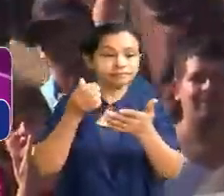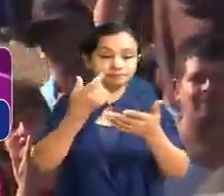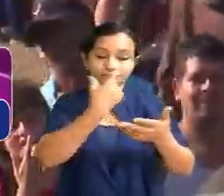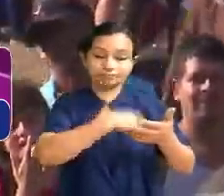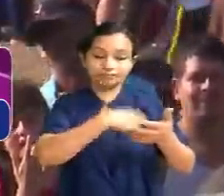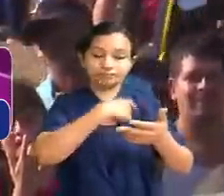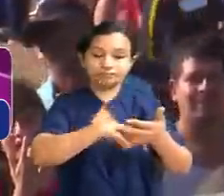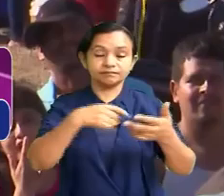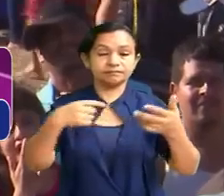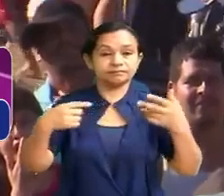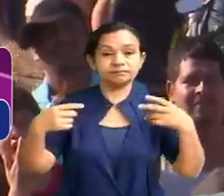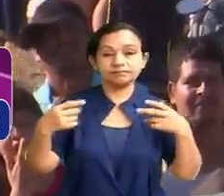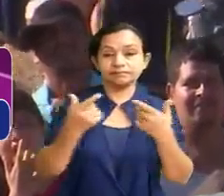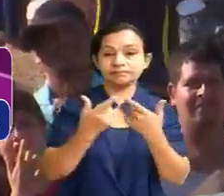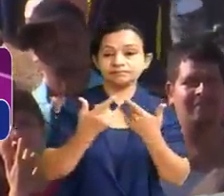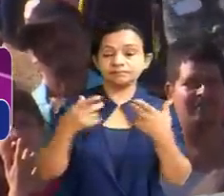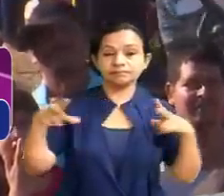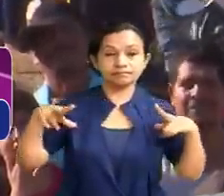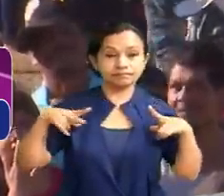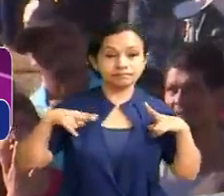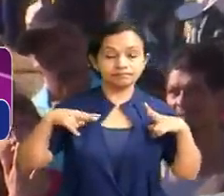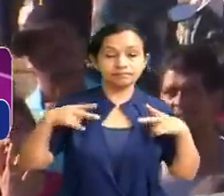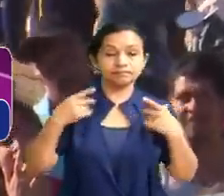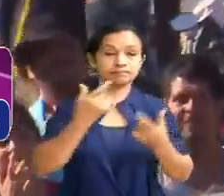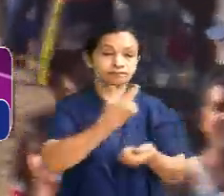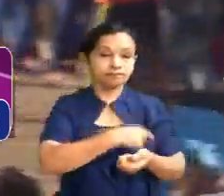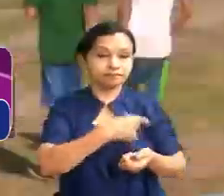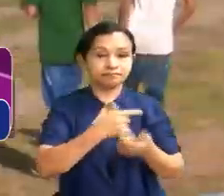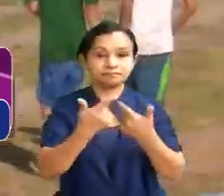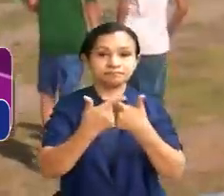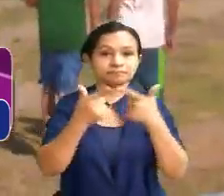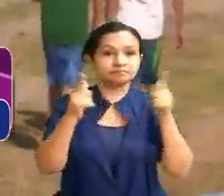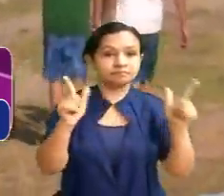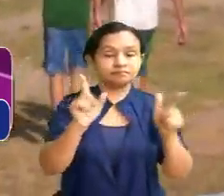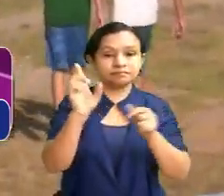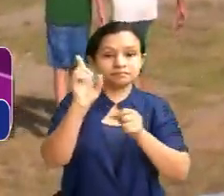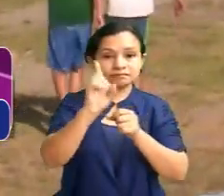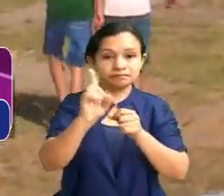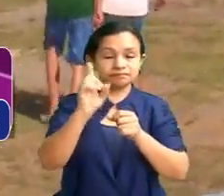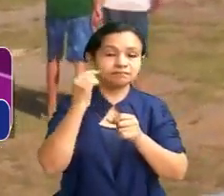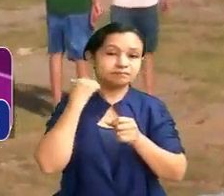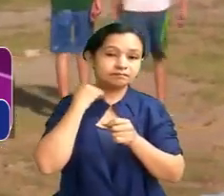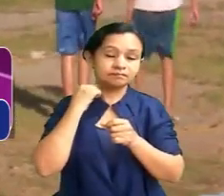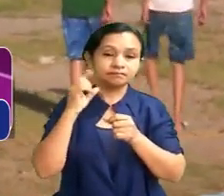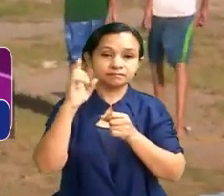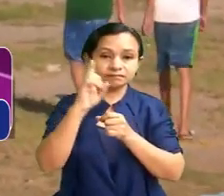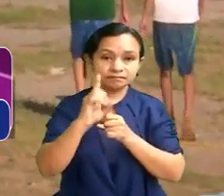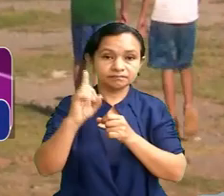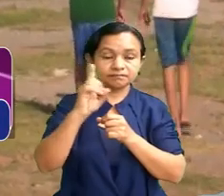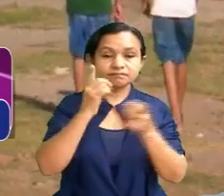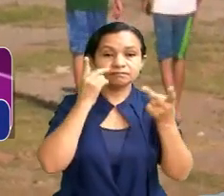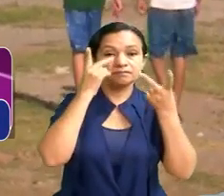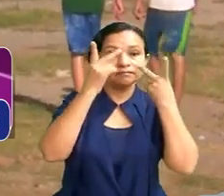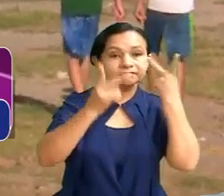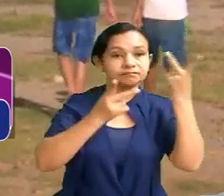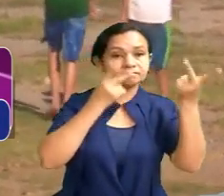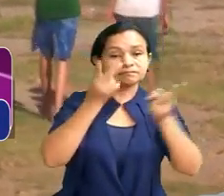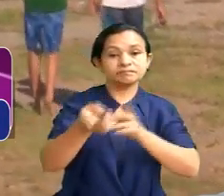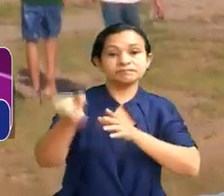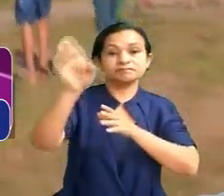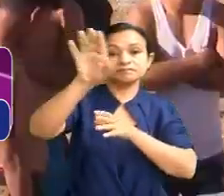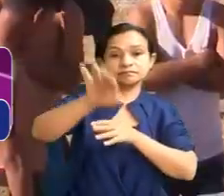de esas festividades no obstante y la familia todos los domingos a partir de verano visitan precisamente los balnearios